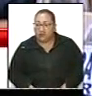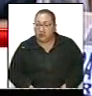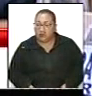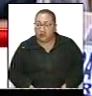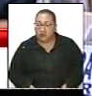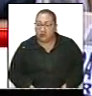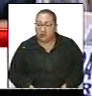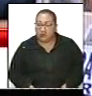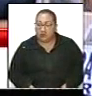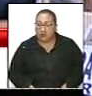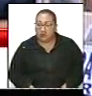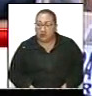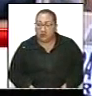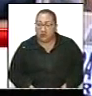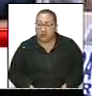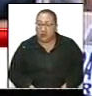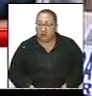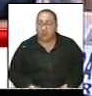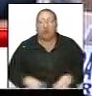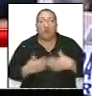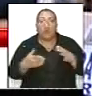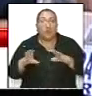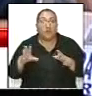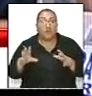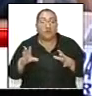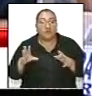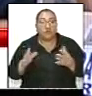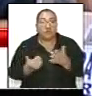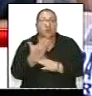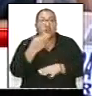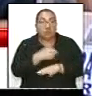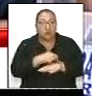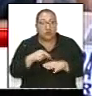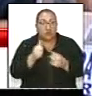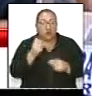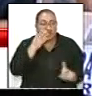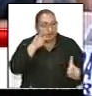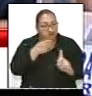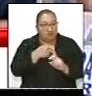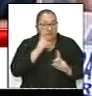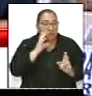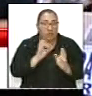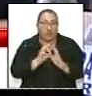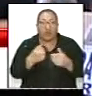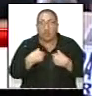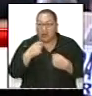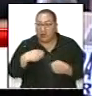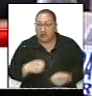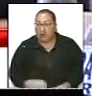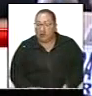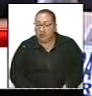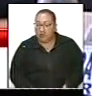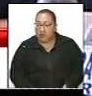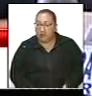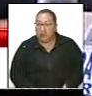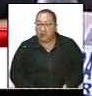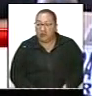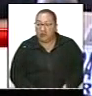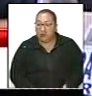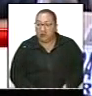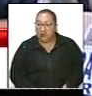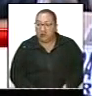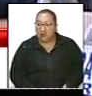nuevas profesiones que apuntan a esos sectores? Hoy en día, en el campo del retail, tenemos que importar mano de obra, que